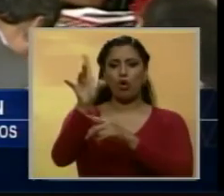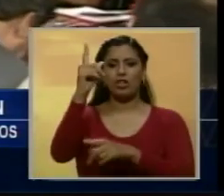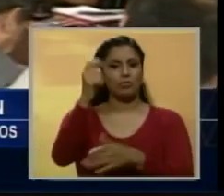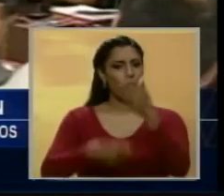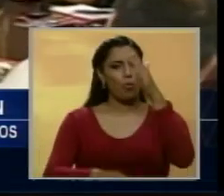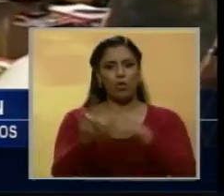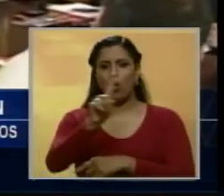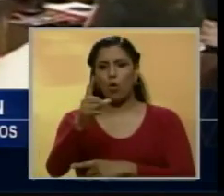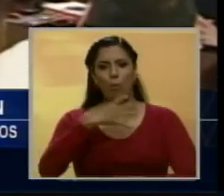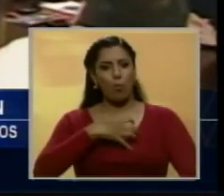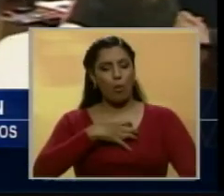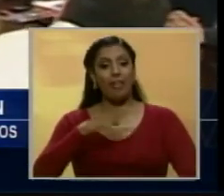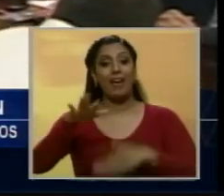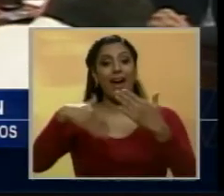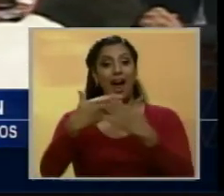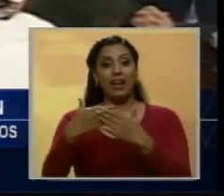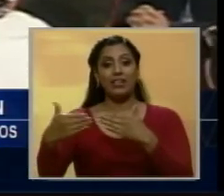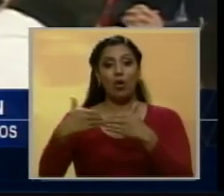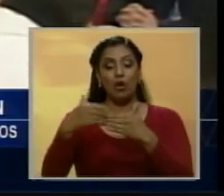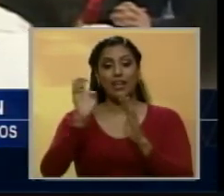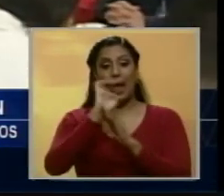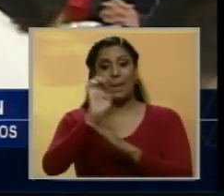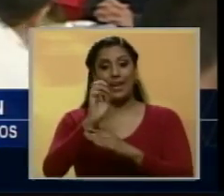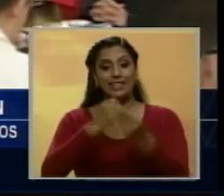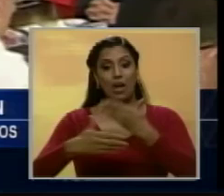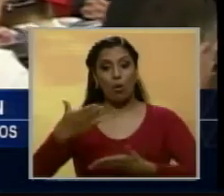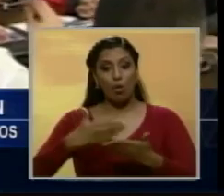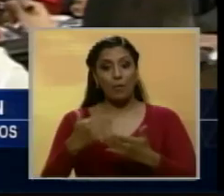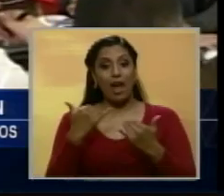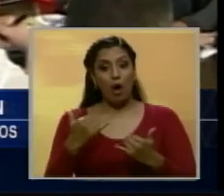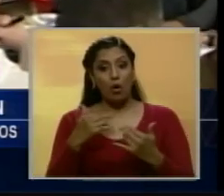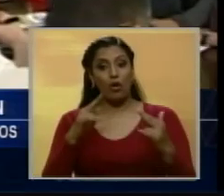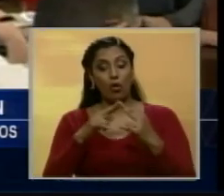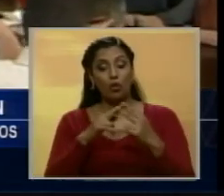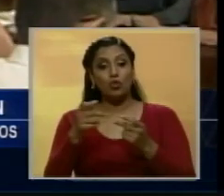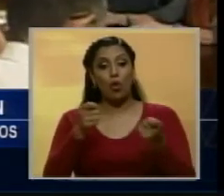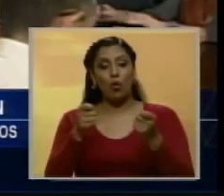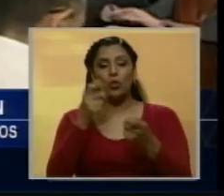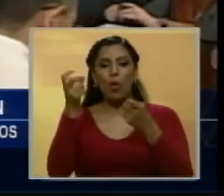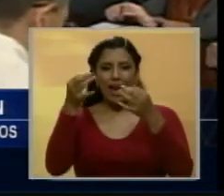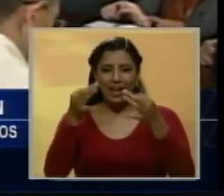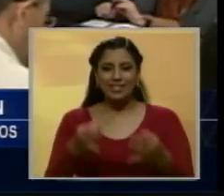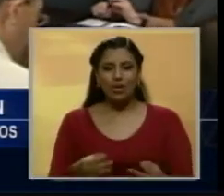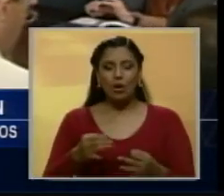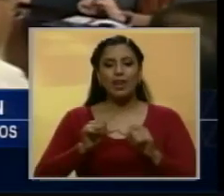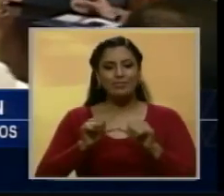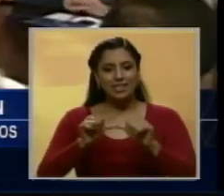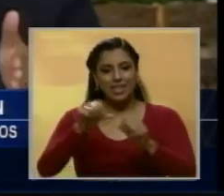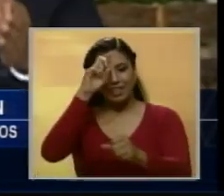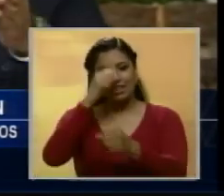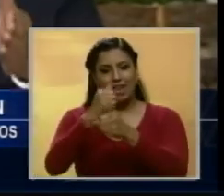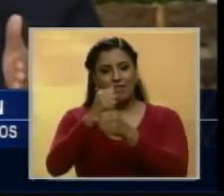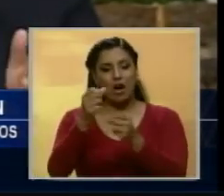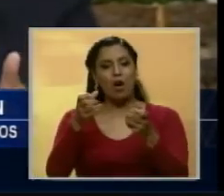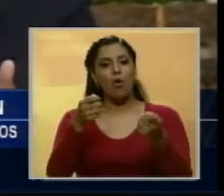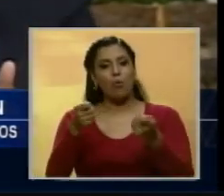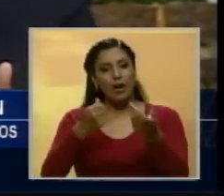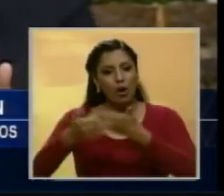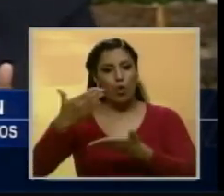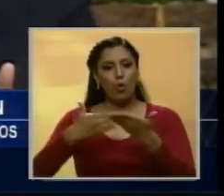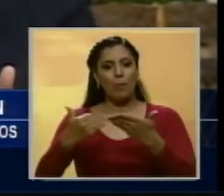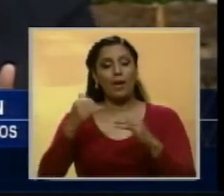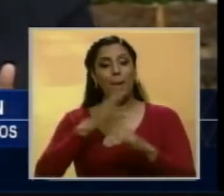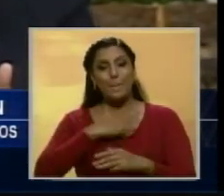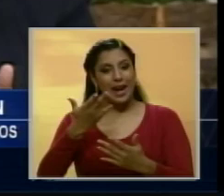vicepresidente ejecutivo hasta tanto cese el decreto de emergencia económica. Se conoció que la medida busca garantizar la continuidad de la ejecución de las medidas